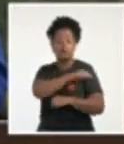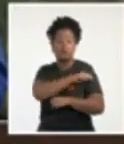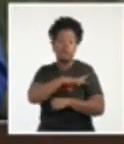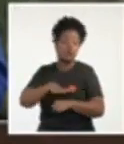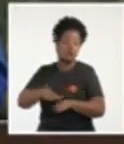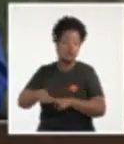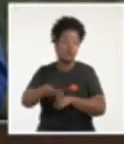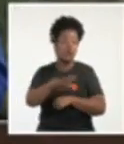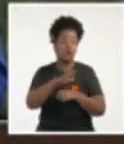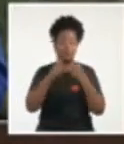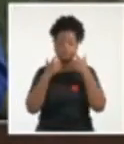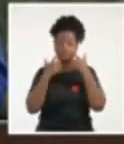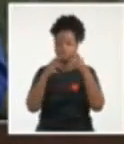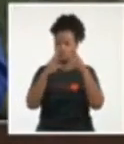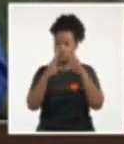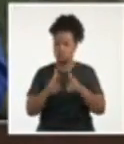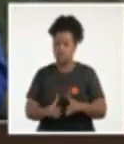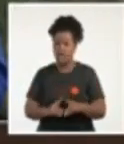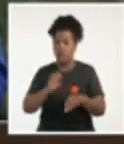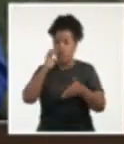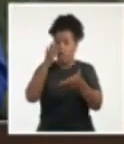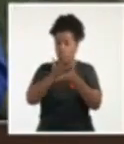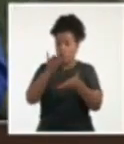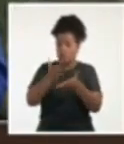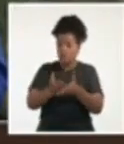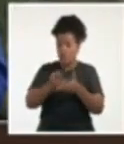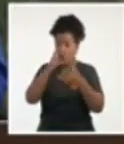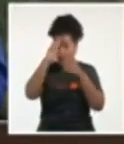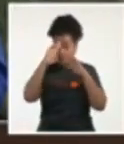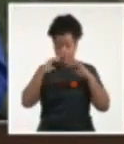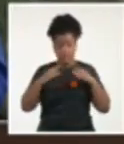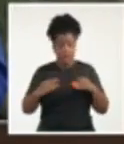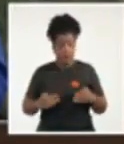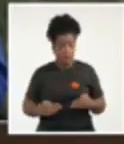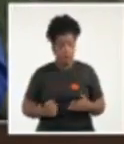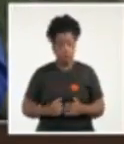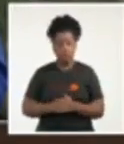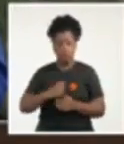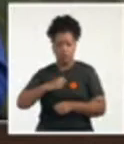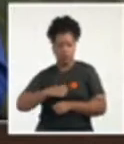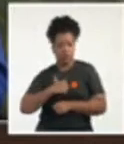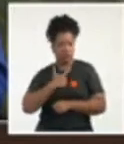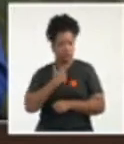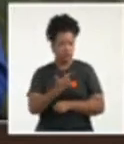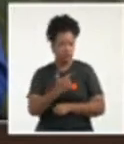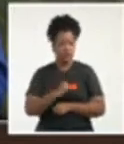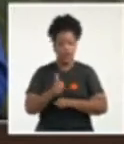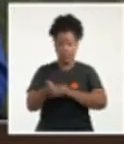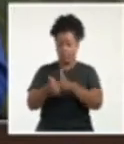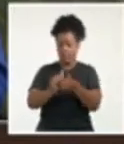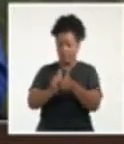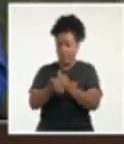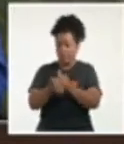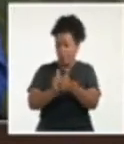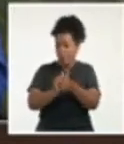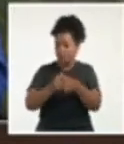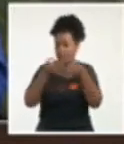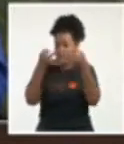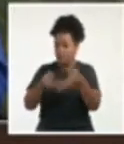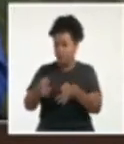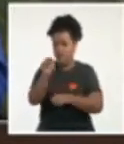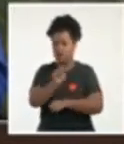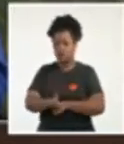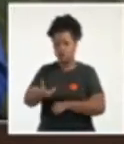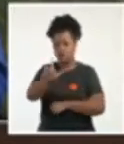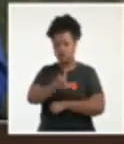tremendo en la educación, en la salud, en la cultura, en el deporte, en la seguridad social,